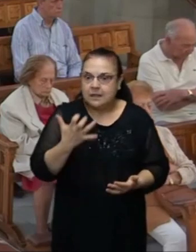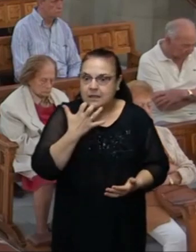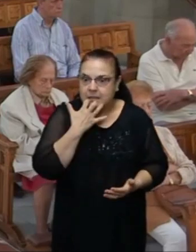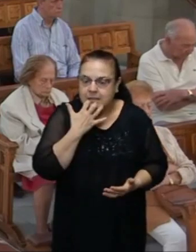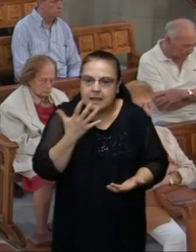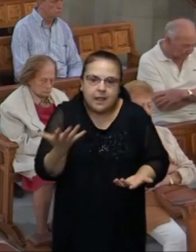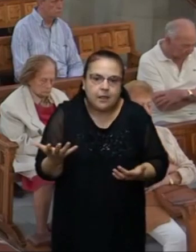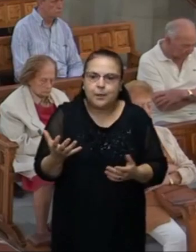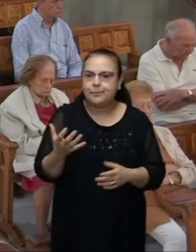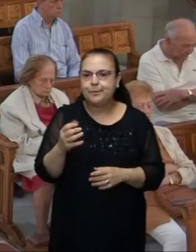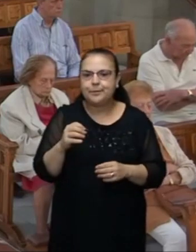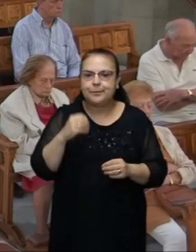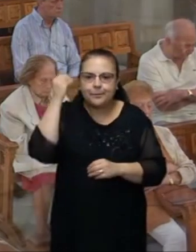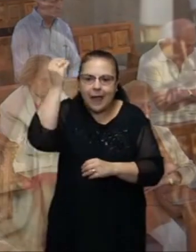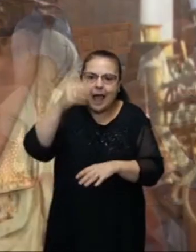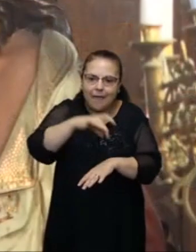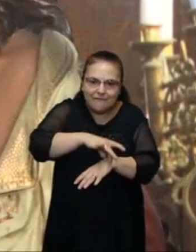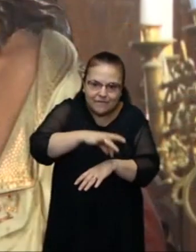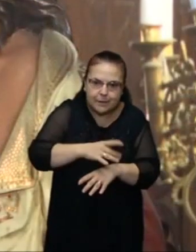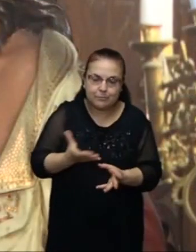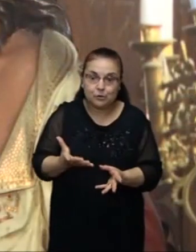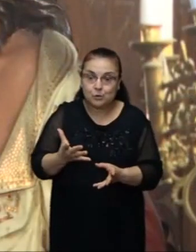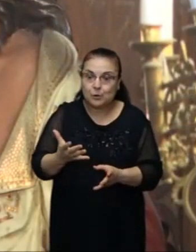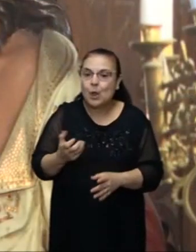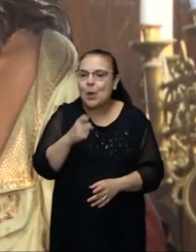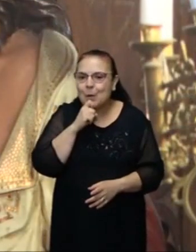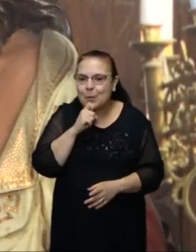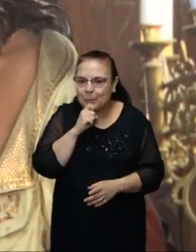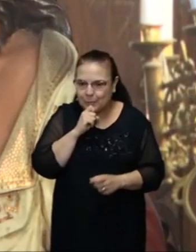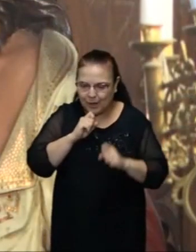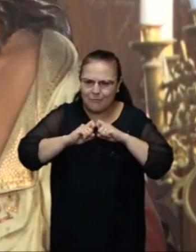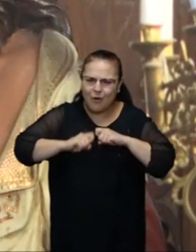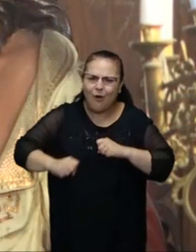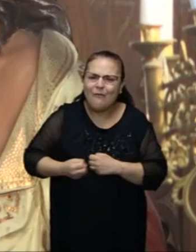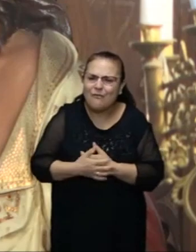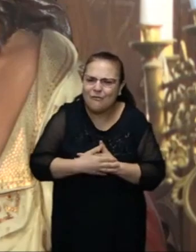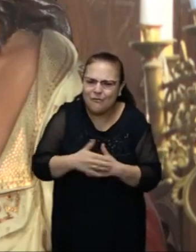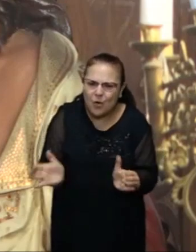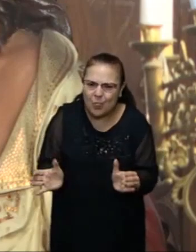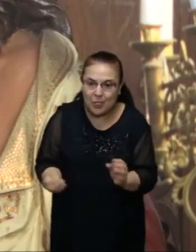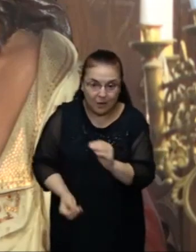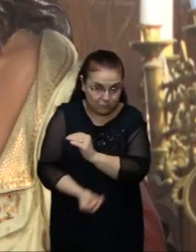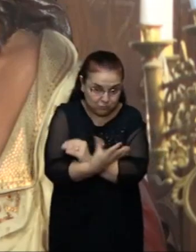enfermos, mucho más. Mira, Soledad Torres Acosta, cuando funda, lo funda desde el corazón y desde el